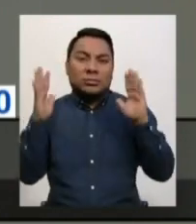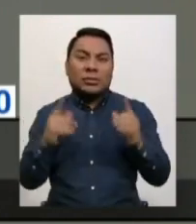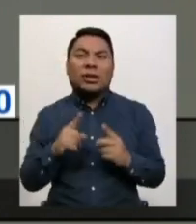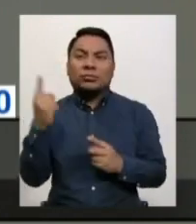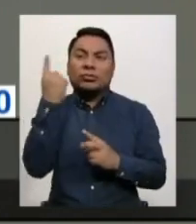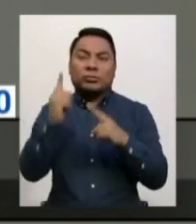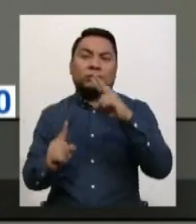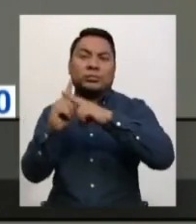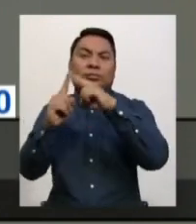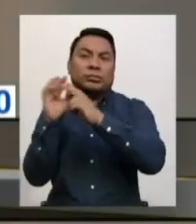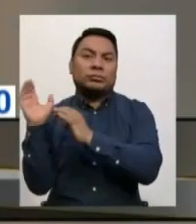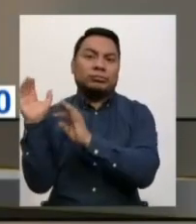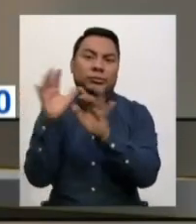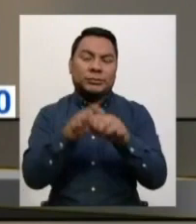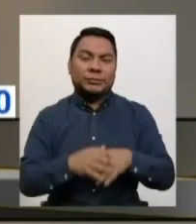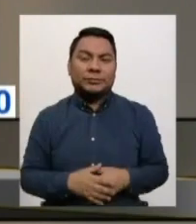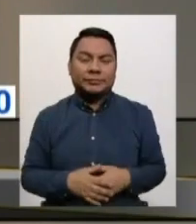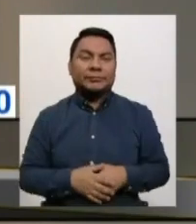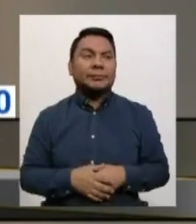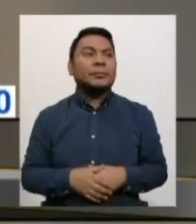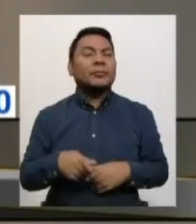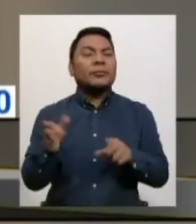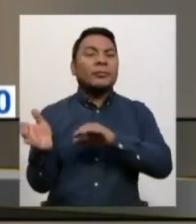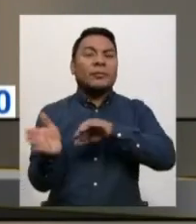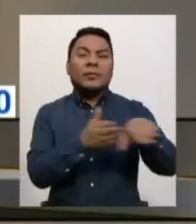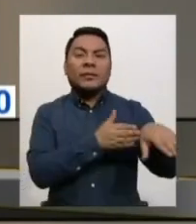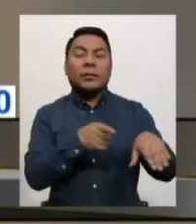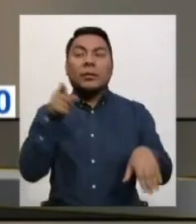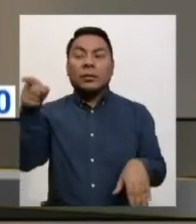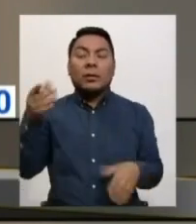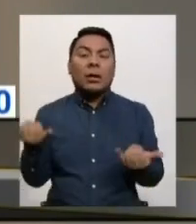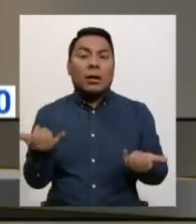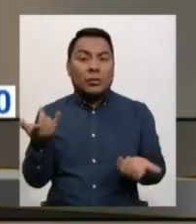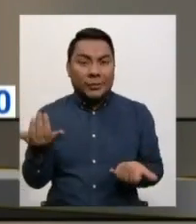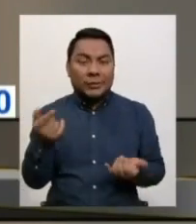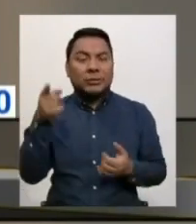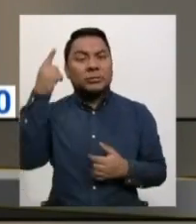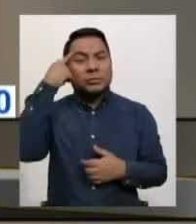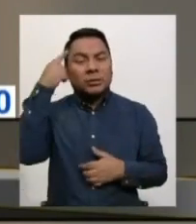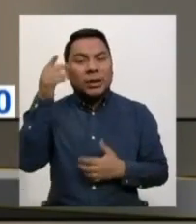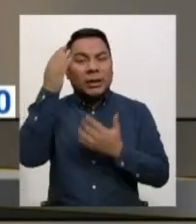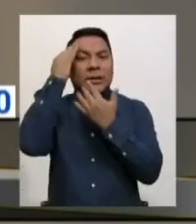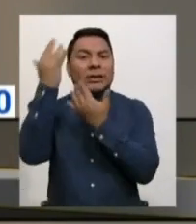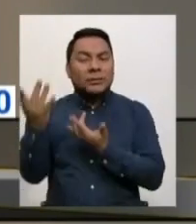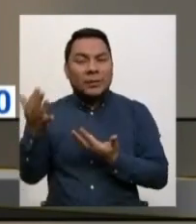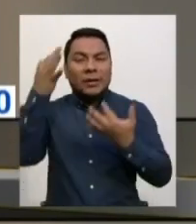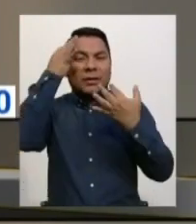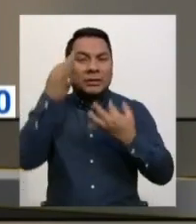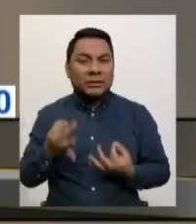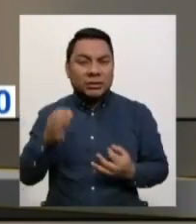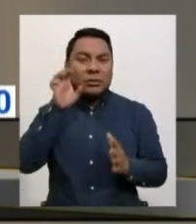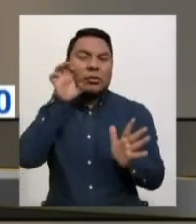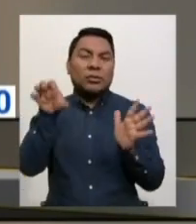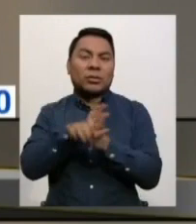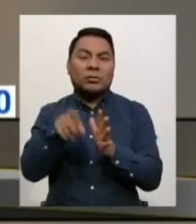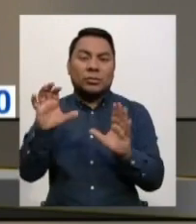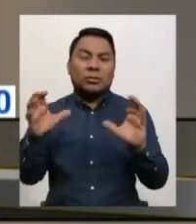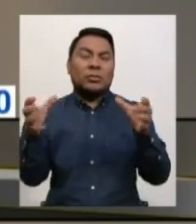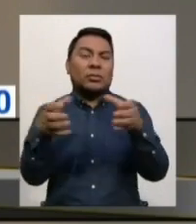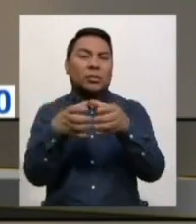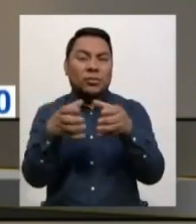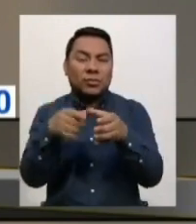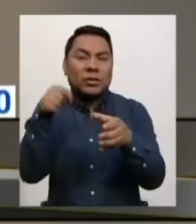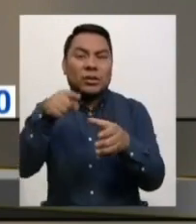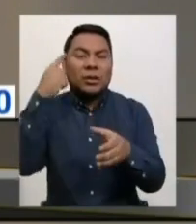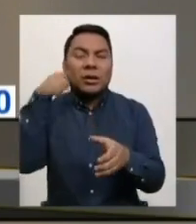tendencias descritas. A ver si Donald Trump cambia de opinión con respecto al Acuerdo de París, pero hay gestos esperanzadores, decisiones. Por ejemplo, una compañía